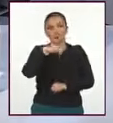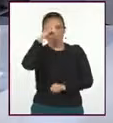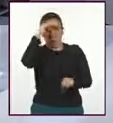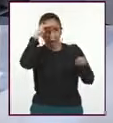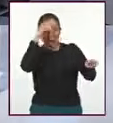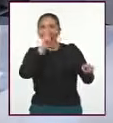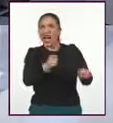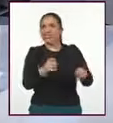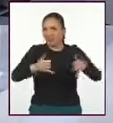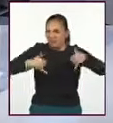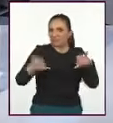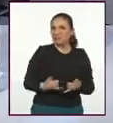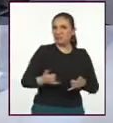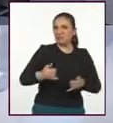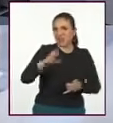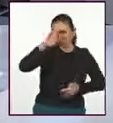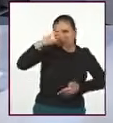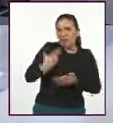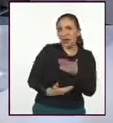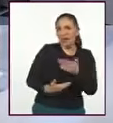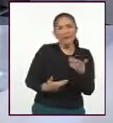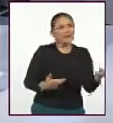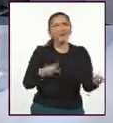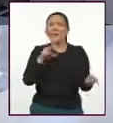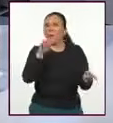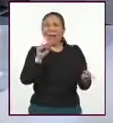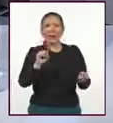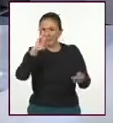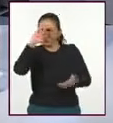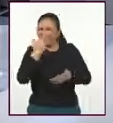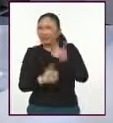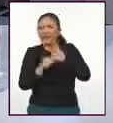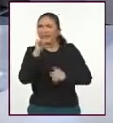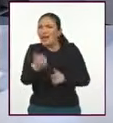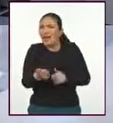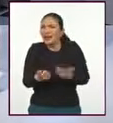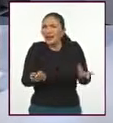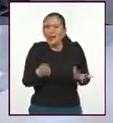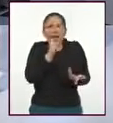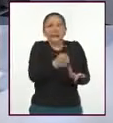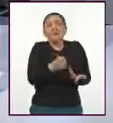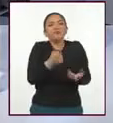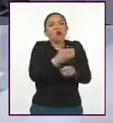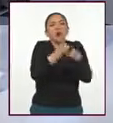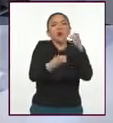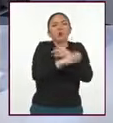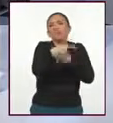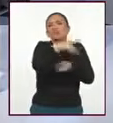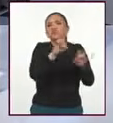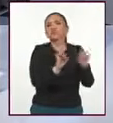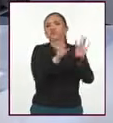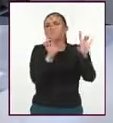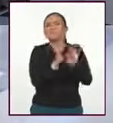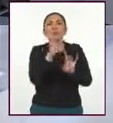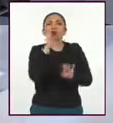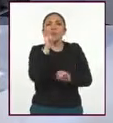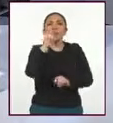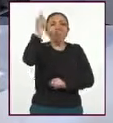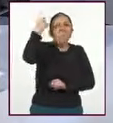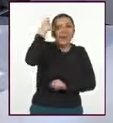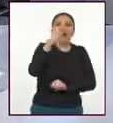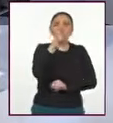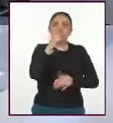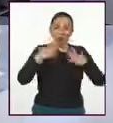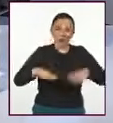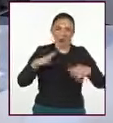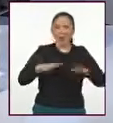por retar y que realmente no tenía que ver con eso. De ahí la importancia de que uno pues pueda ser consciente de estas creencias, por qué